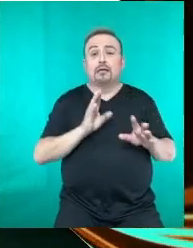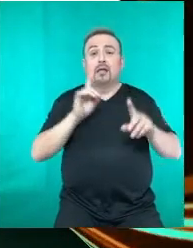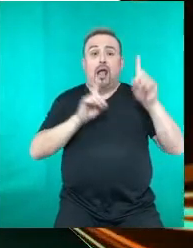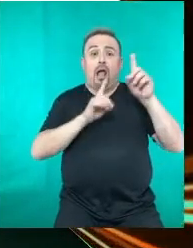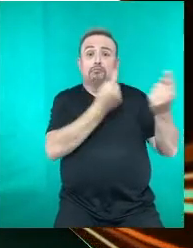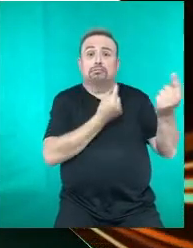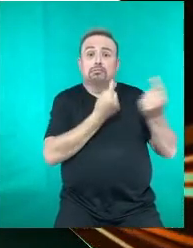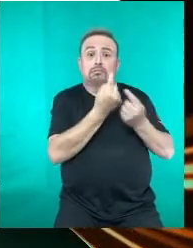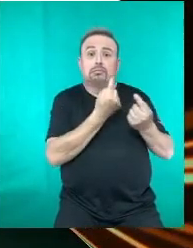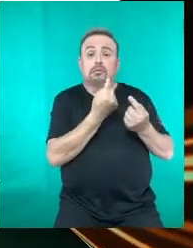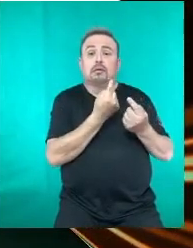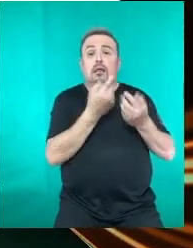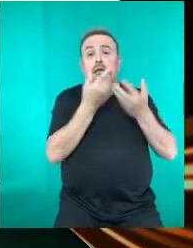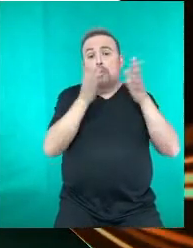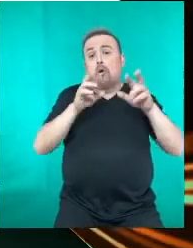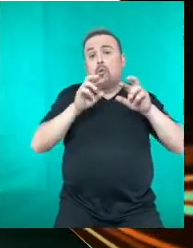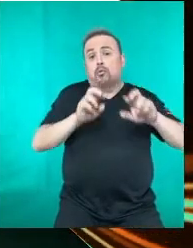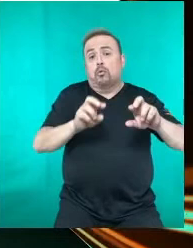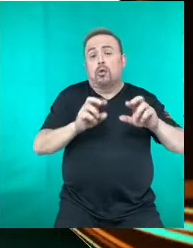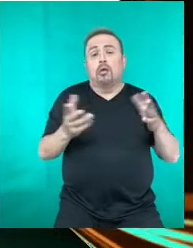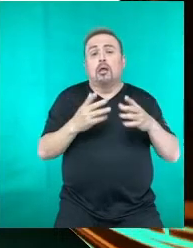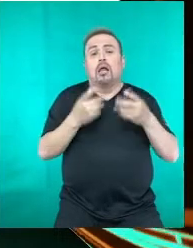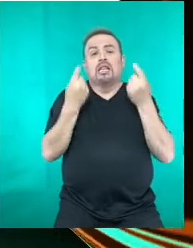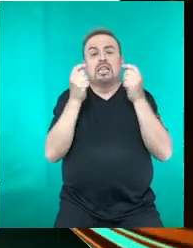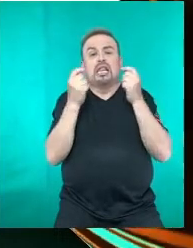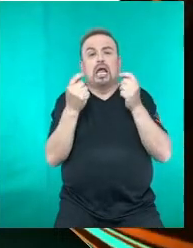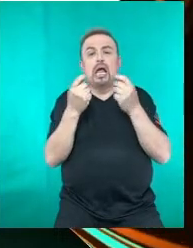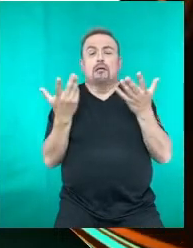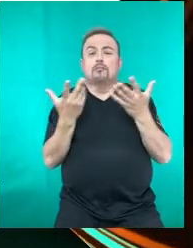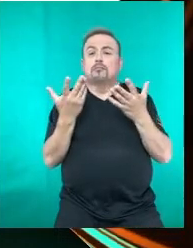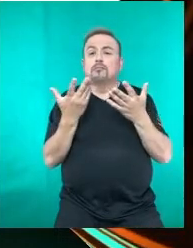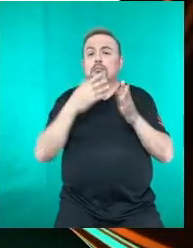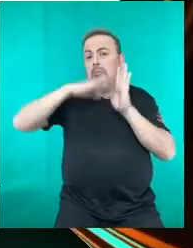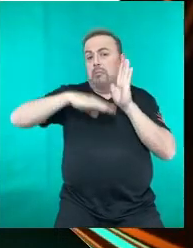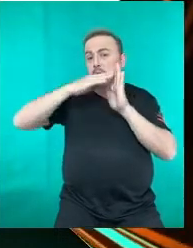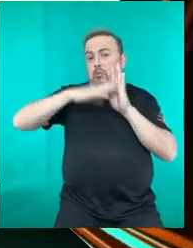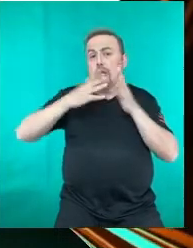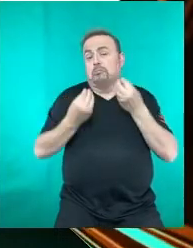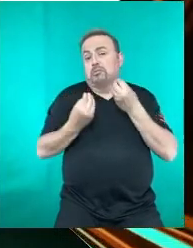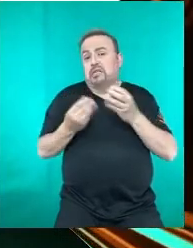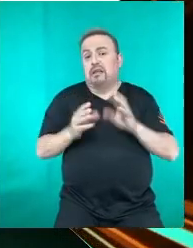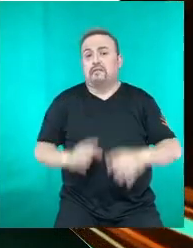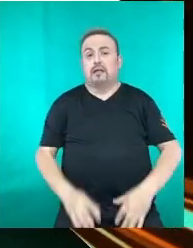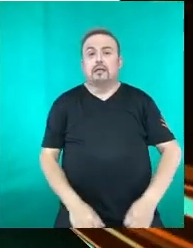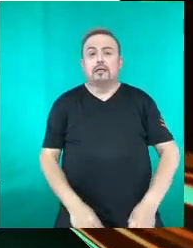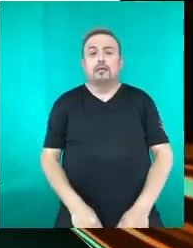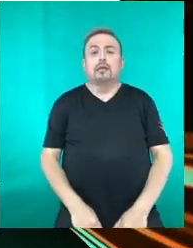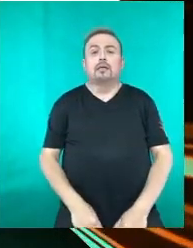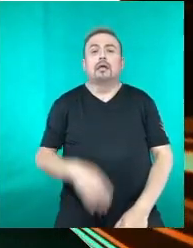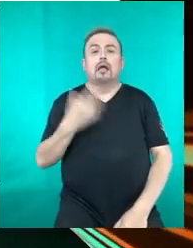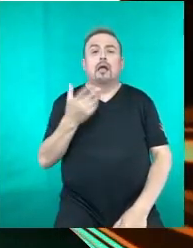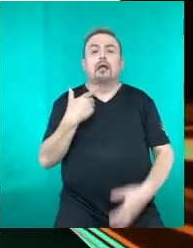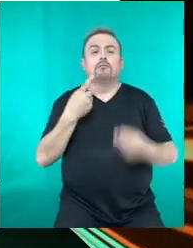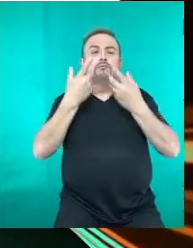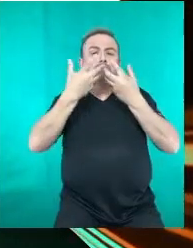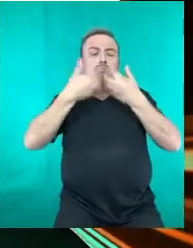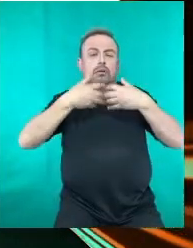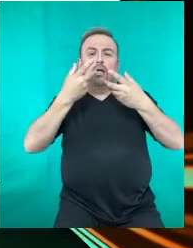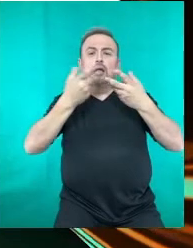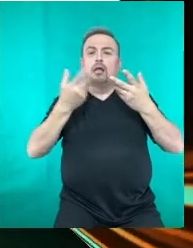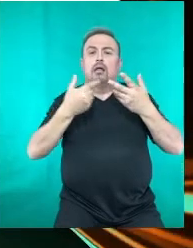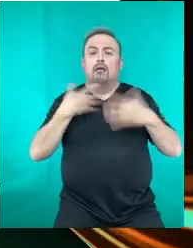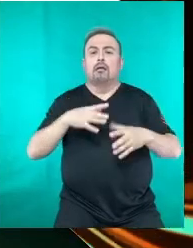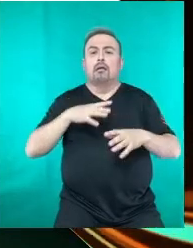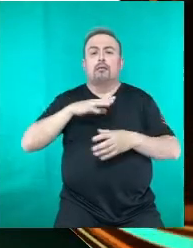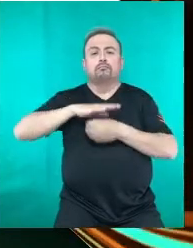también se abren a esa oportunidad, algún tratamiento, algún esquema de pintura también puede servir. Los equipamientos, ya se los dije, bombas de